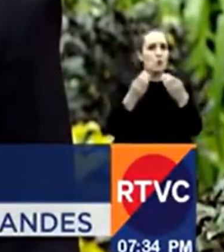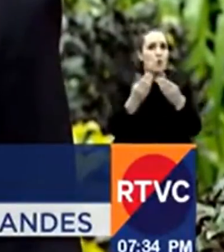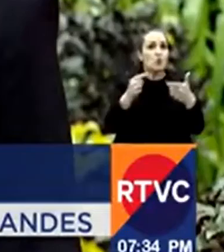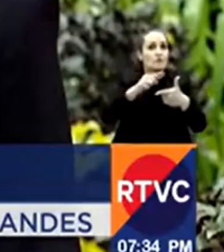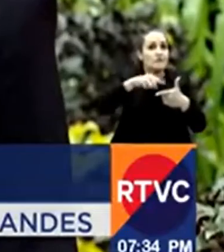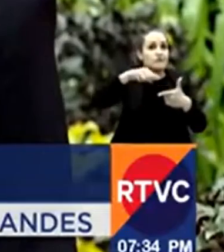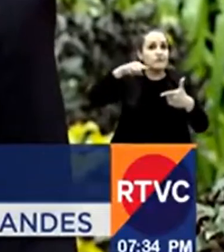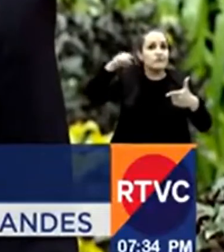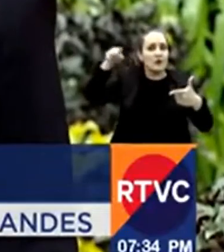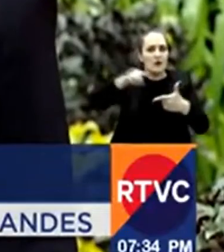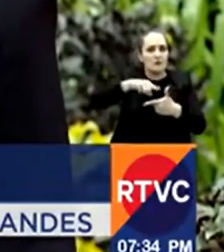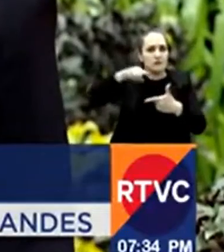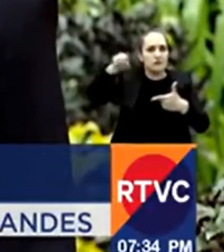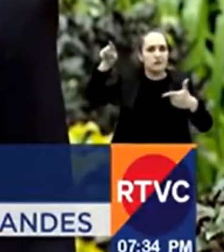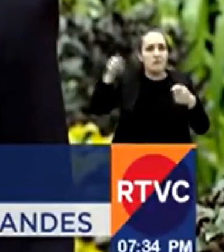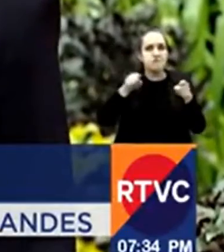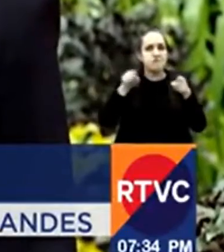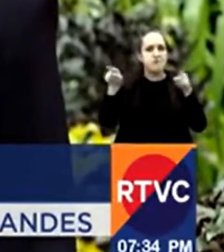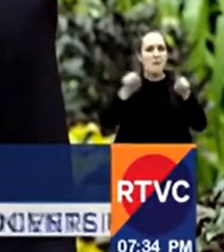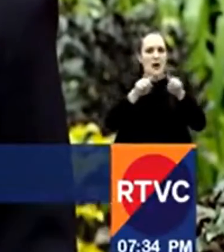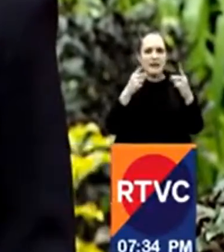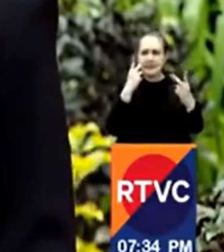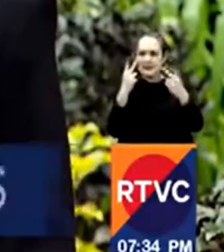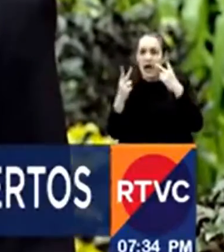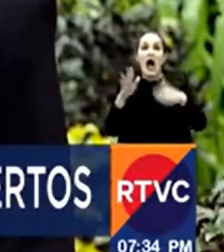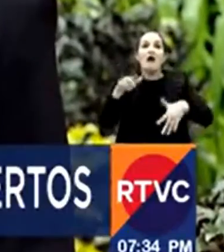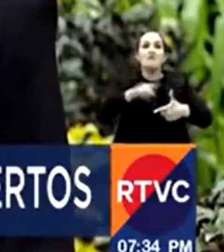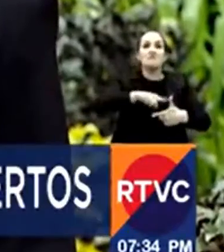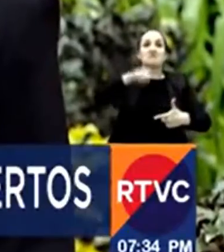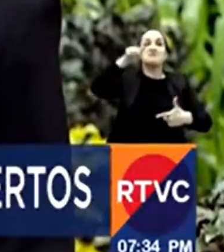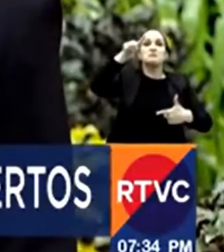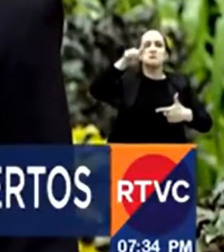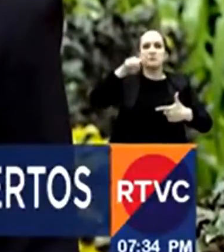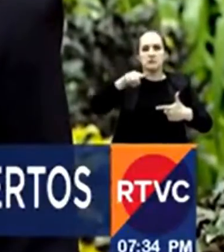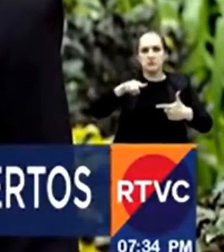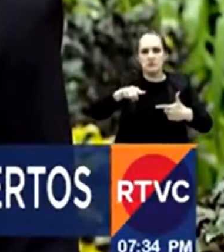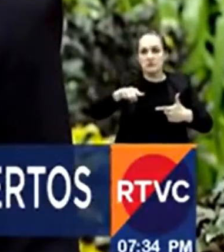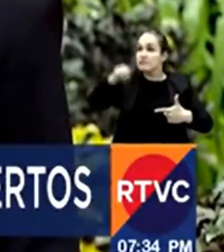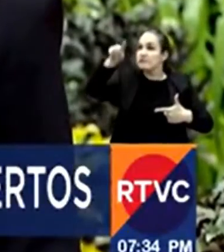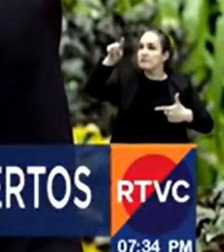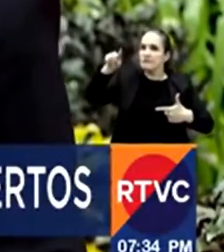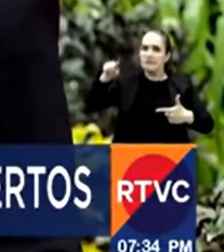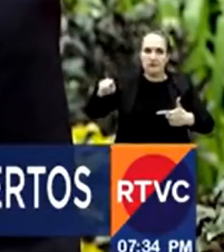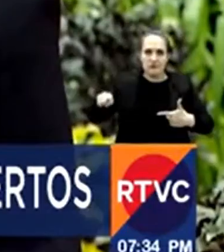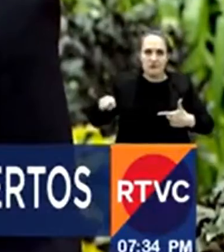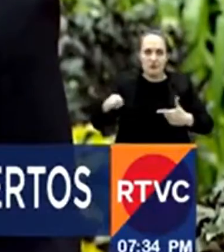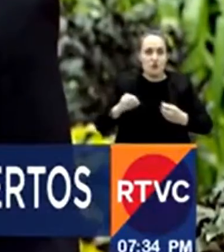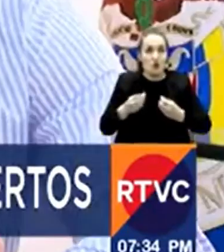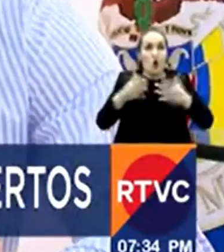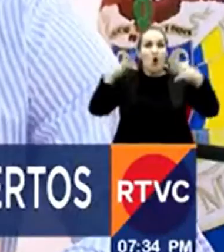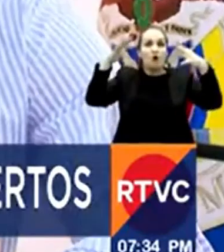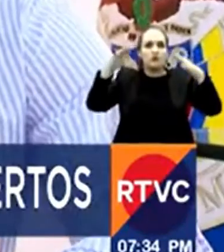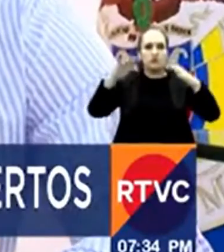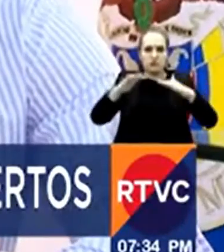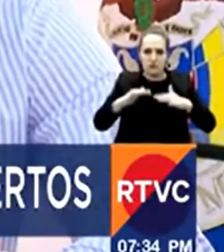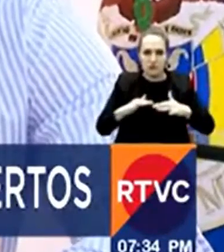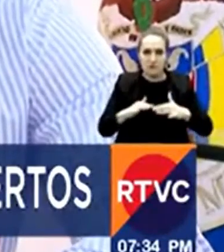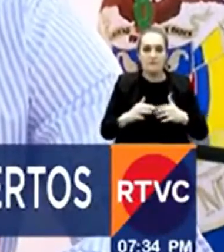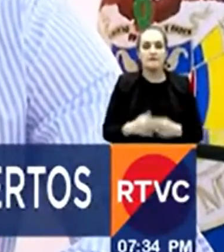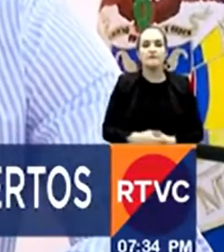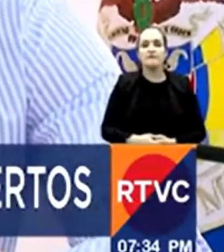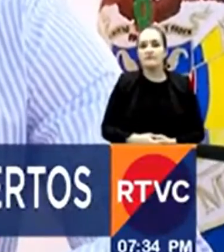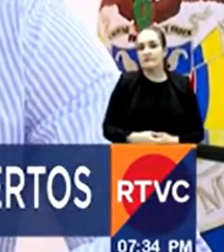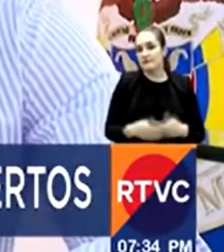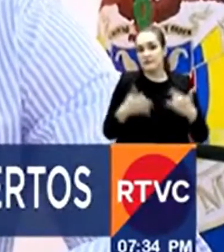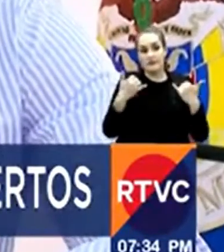tiene un patrón constante, entonces tenemos picos y valles y además tenemos un comportamiento que es impredecible. Todavía es